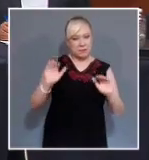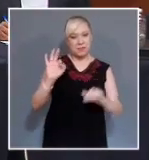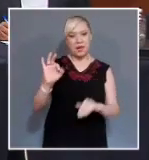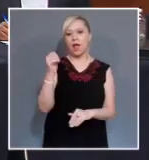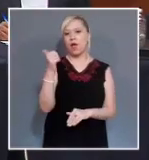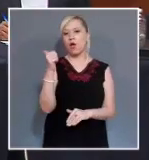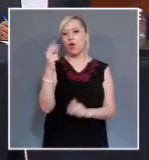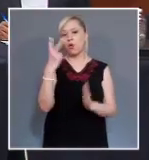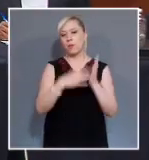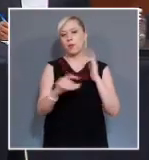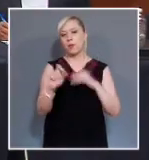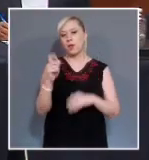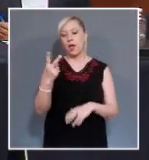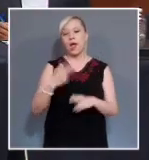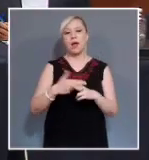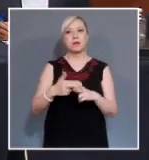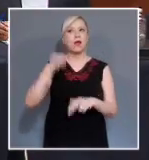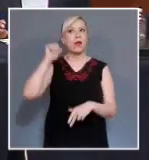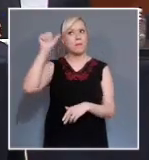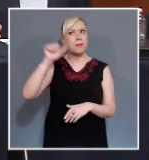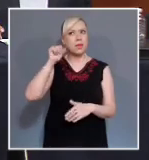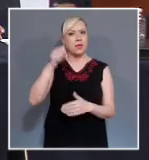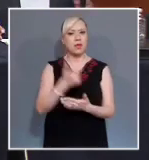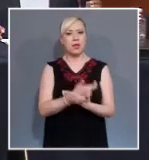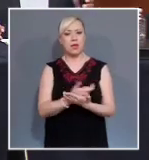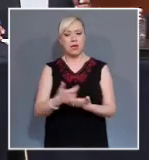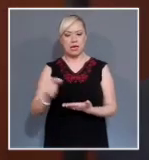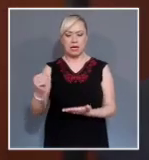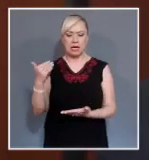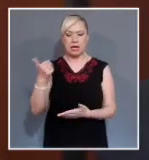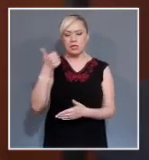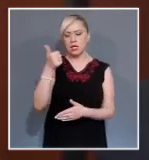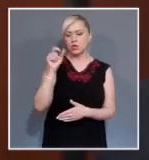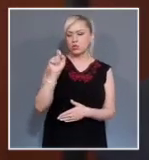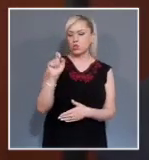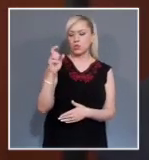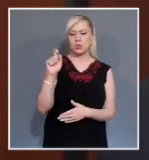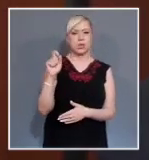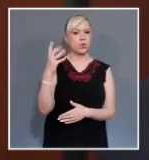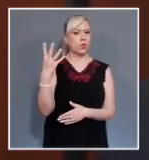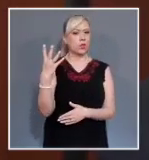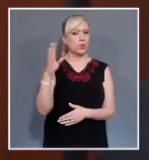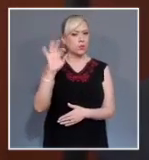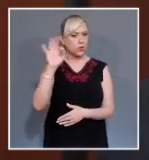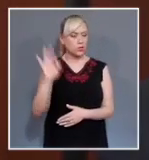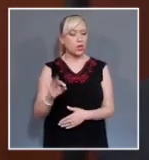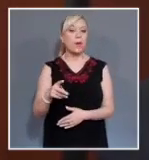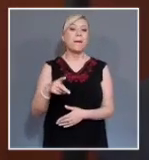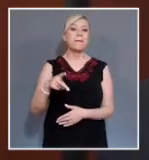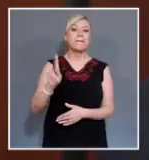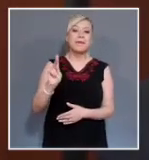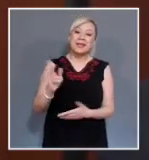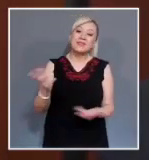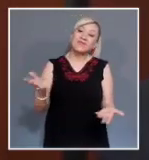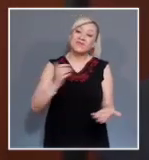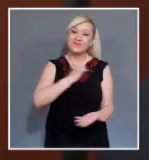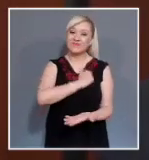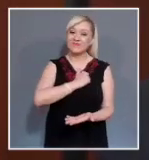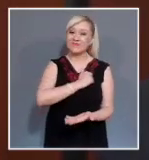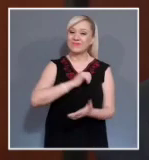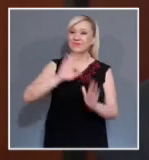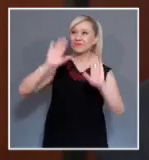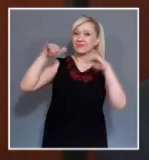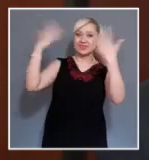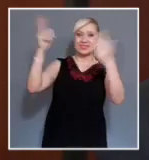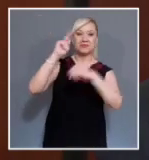quincena de abril en 6.24%, sin embargo dijo Es la inflación subyacente la que presenta una dinámica persistente de